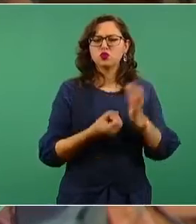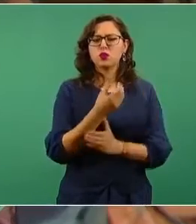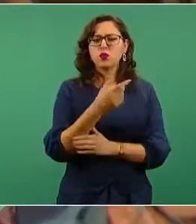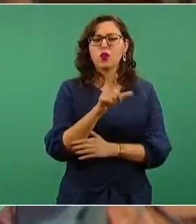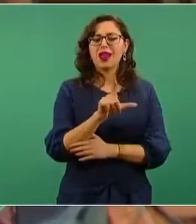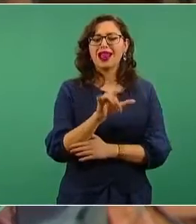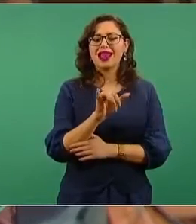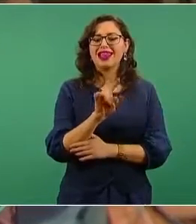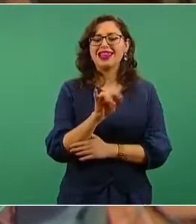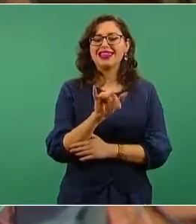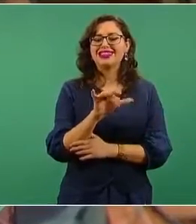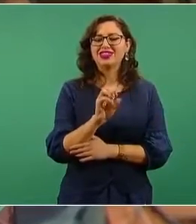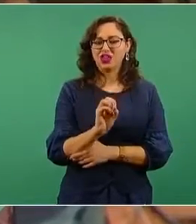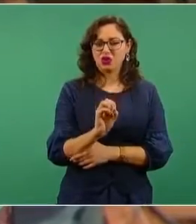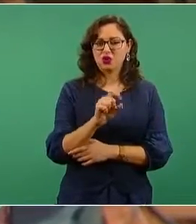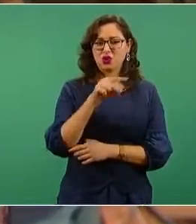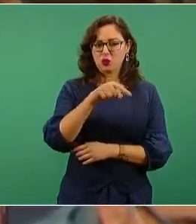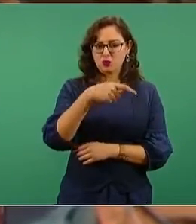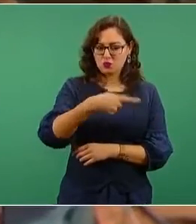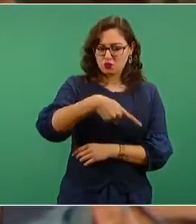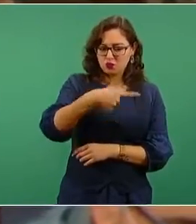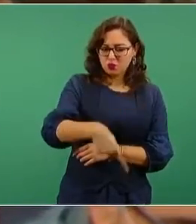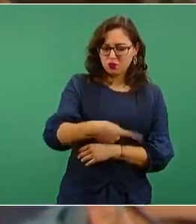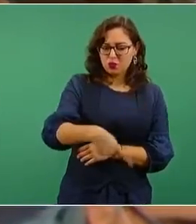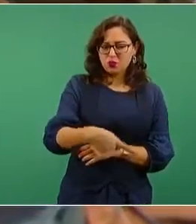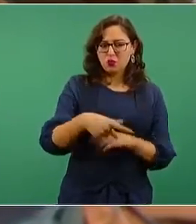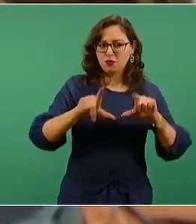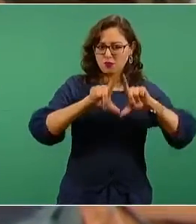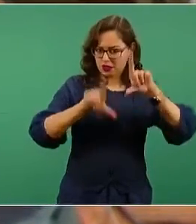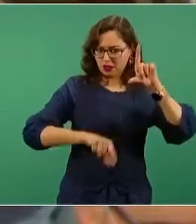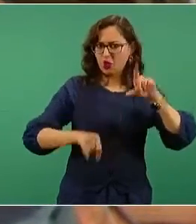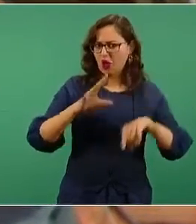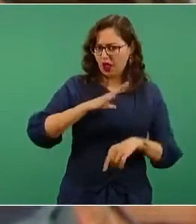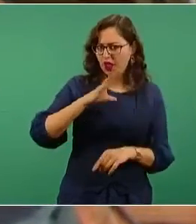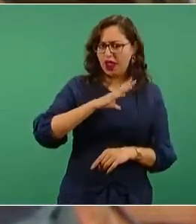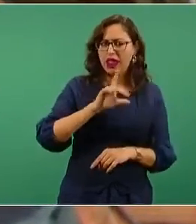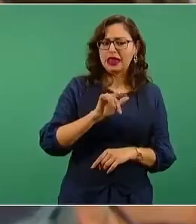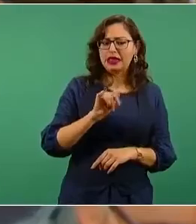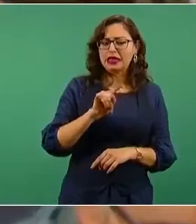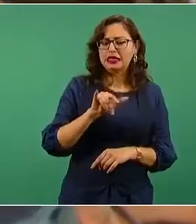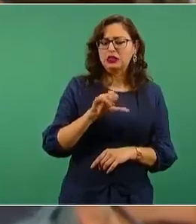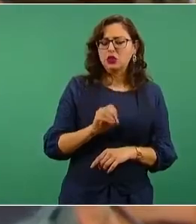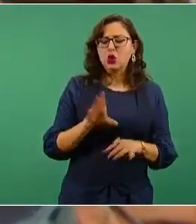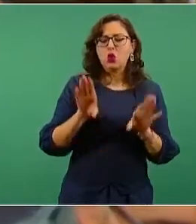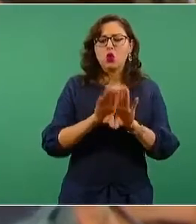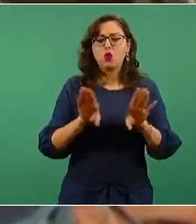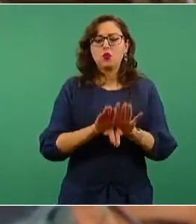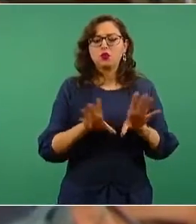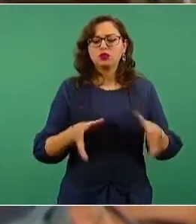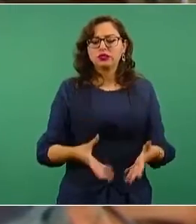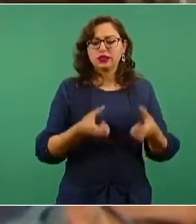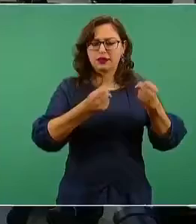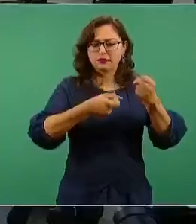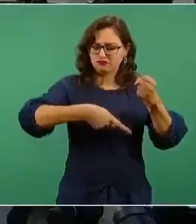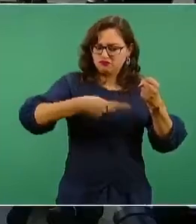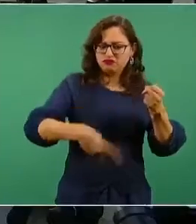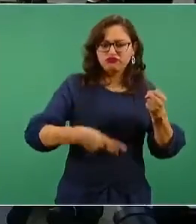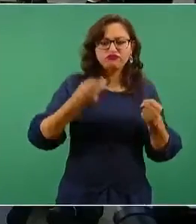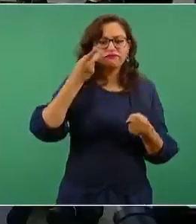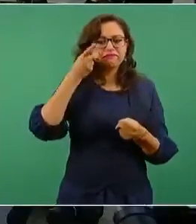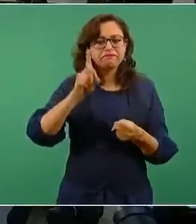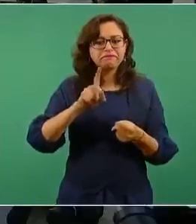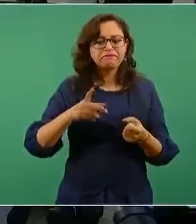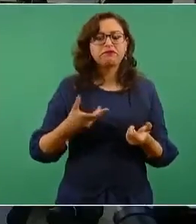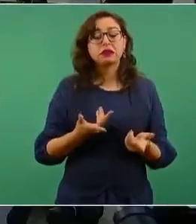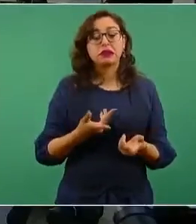una iniciativa del senador Armenta y del exsecretario Víctor Toledo? Lo